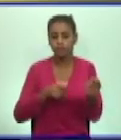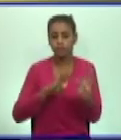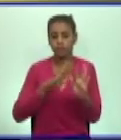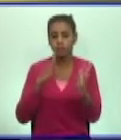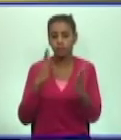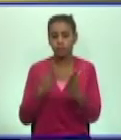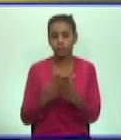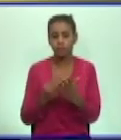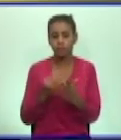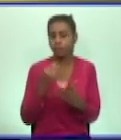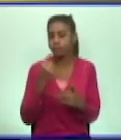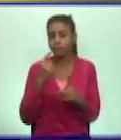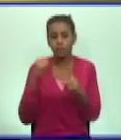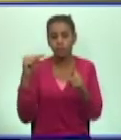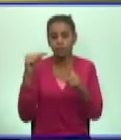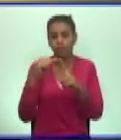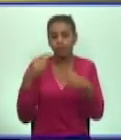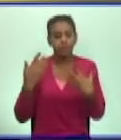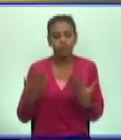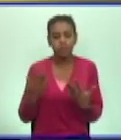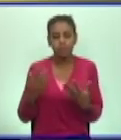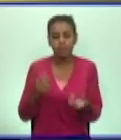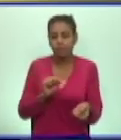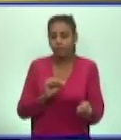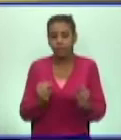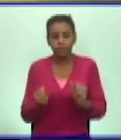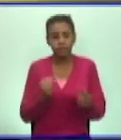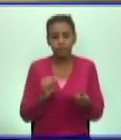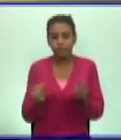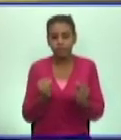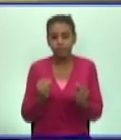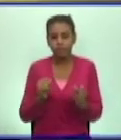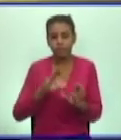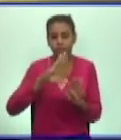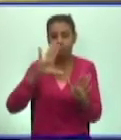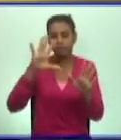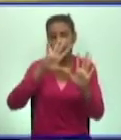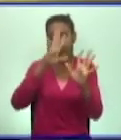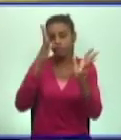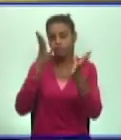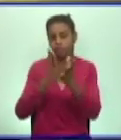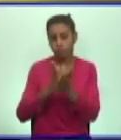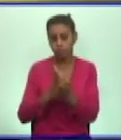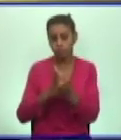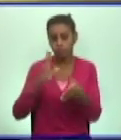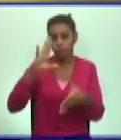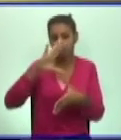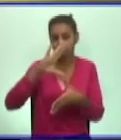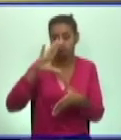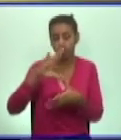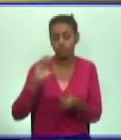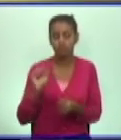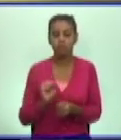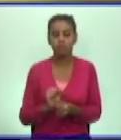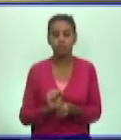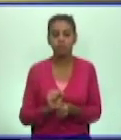propósito ir consolidando el dominio en nuestra área geográfica de los Estados Unidos. Por tanto,